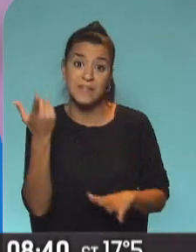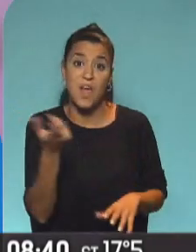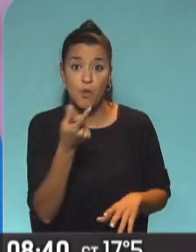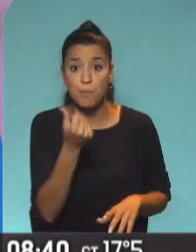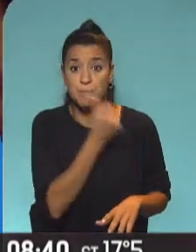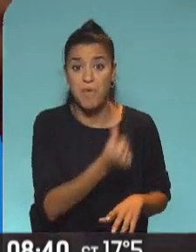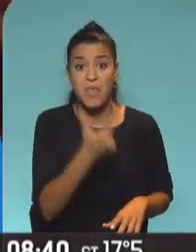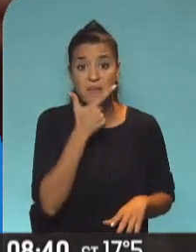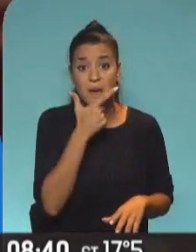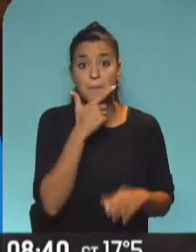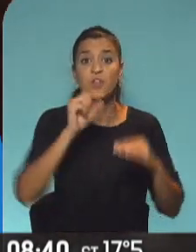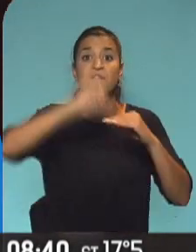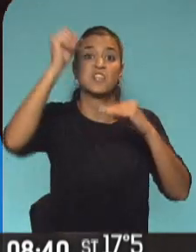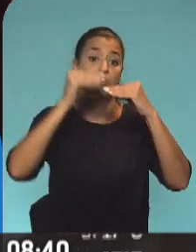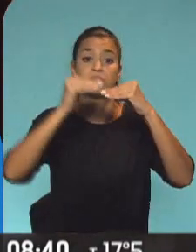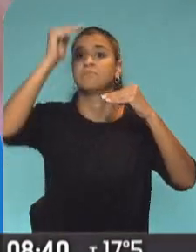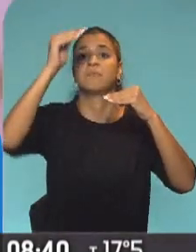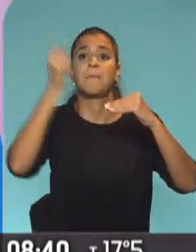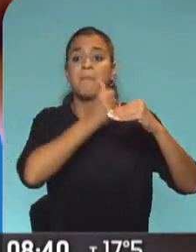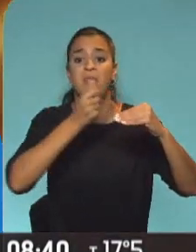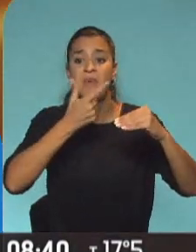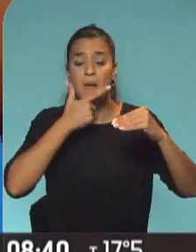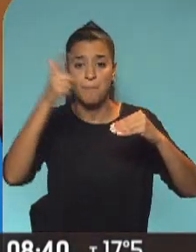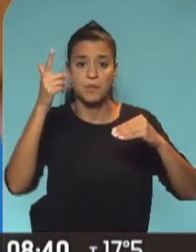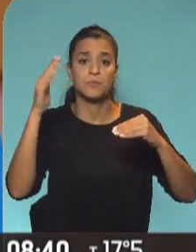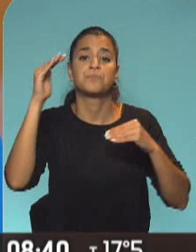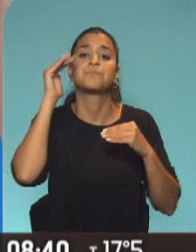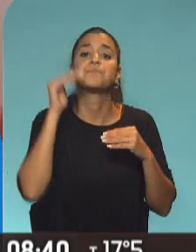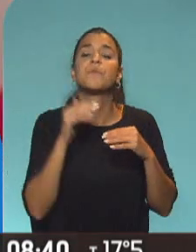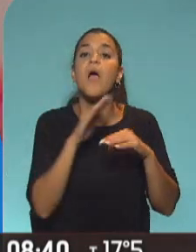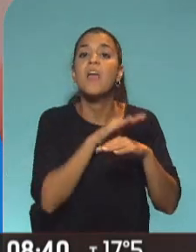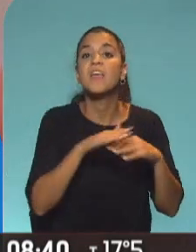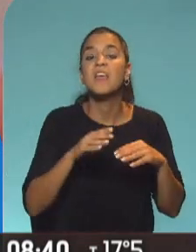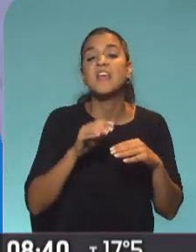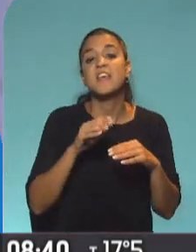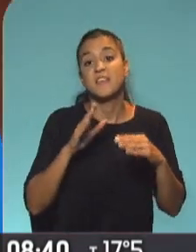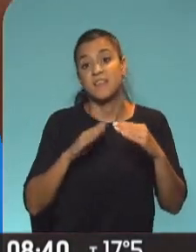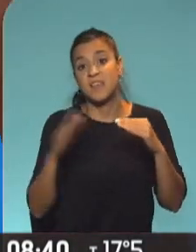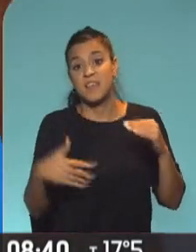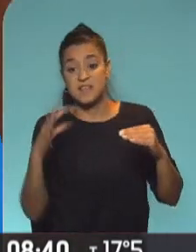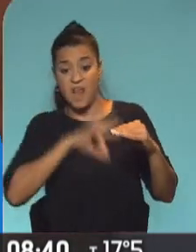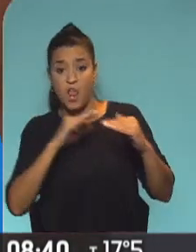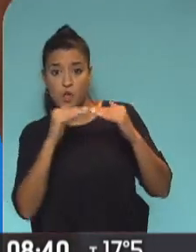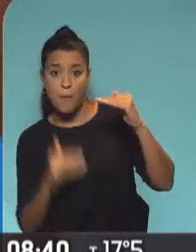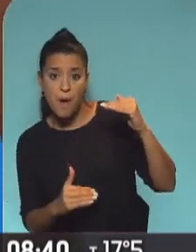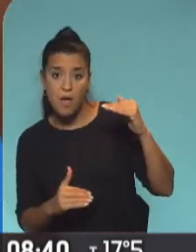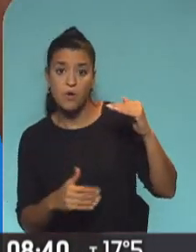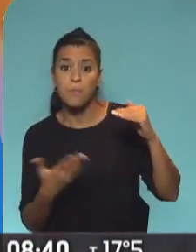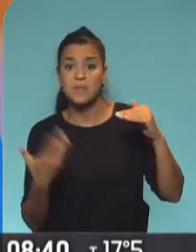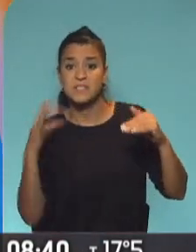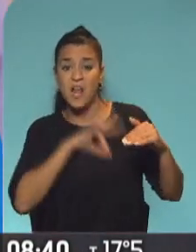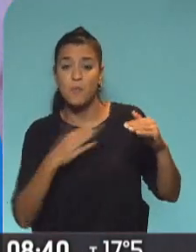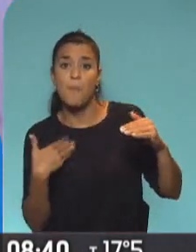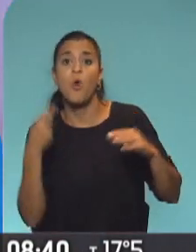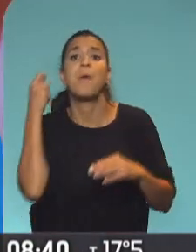medicamentos por encima de la inflación. Fíjense ustedes que los medicamentos aumentaron por encima de la inflación y los salarios por debajo de la inflación. Los salarios para pagar esos